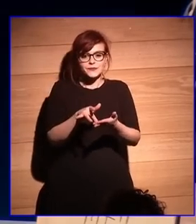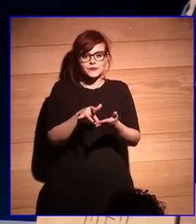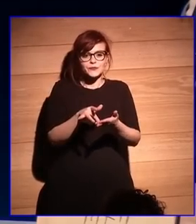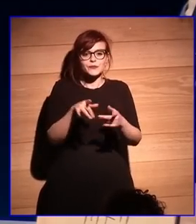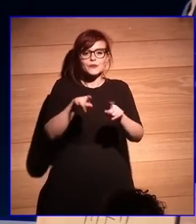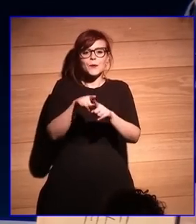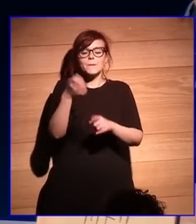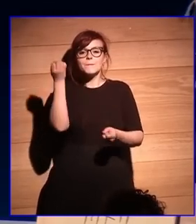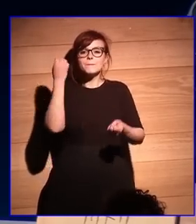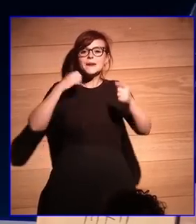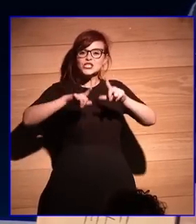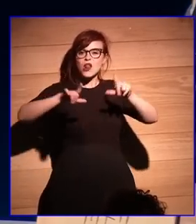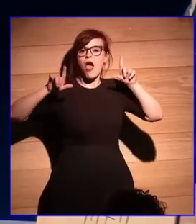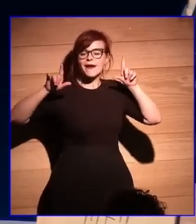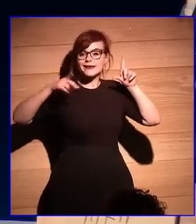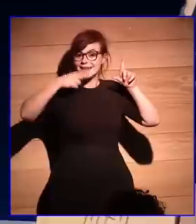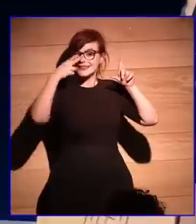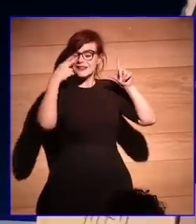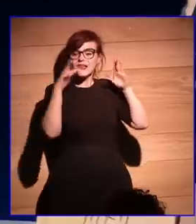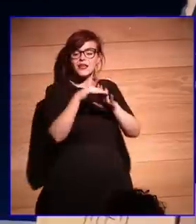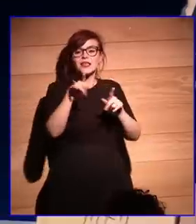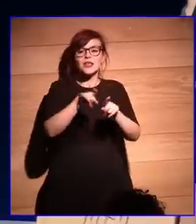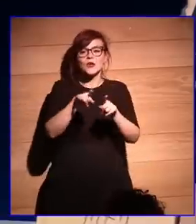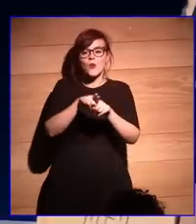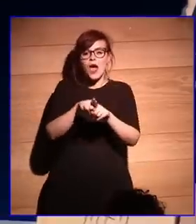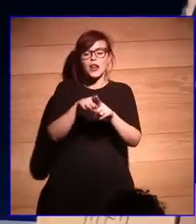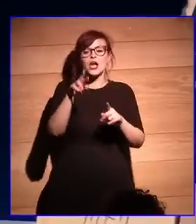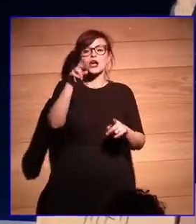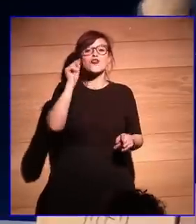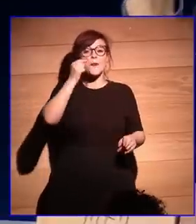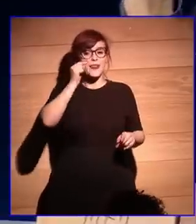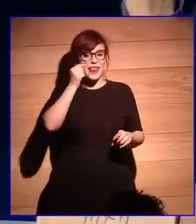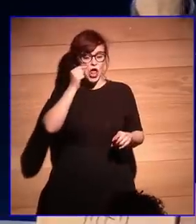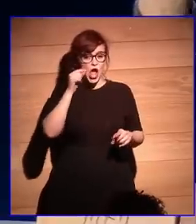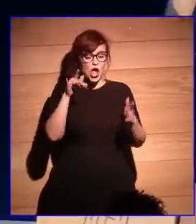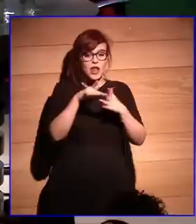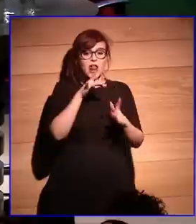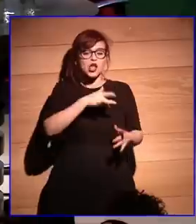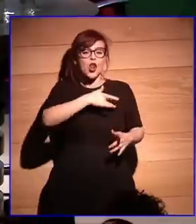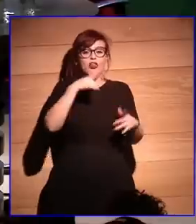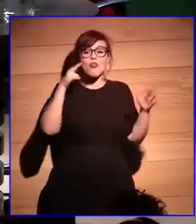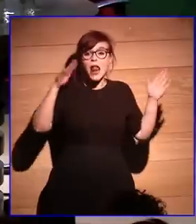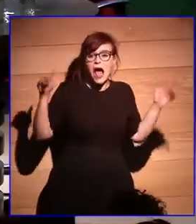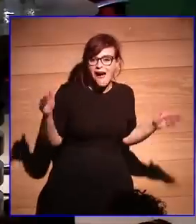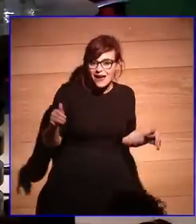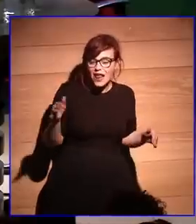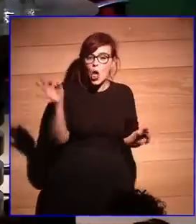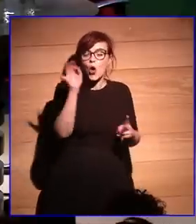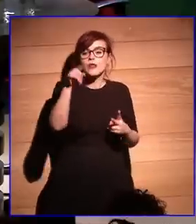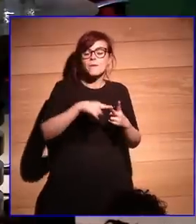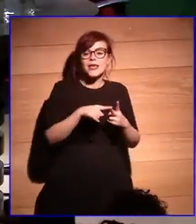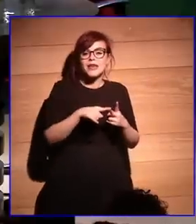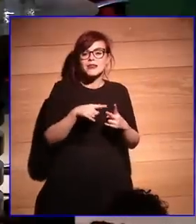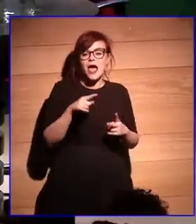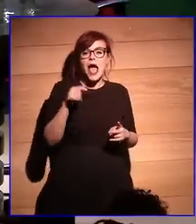convirtiendo en un personaje interesante. Estoy pensando ahora mismo pues en Louis Cypher, por ejemplo, en Robert De Niro en El corazón del ángel, o estoy pensando